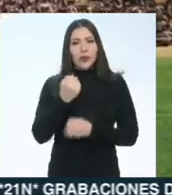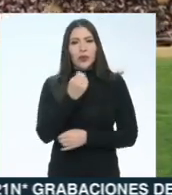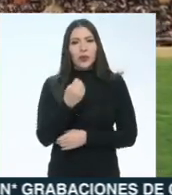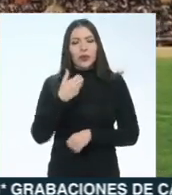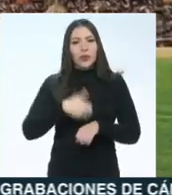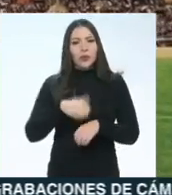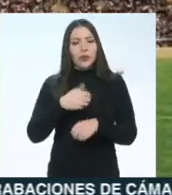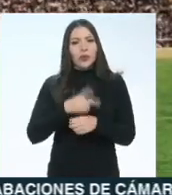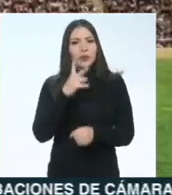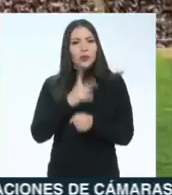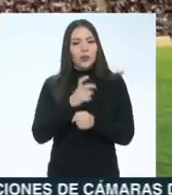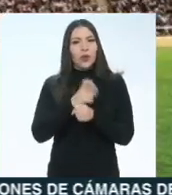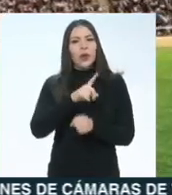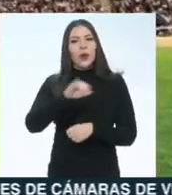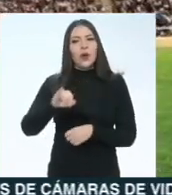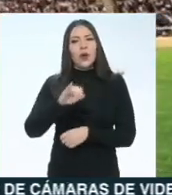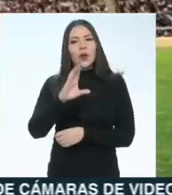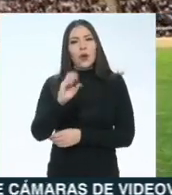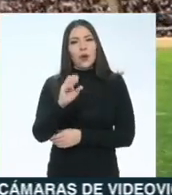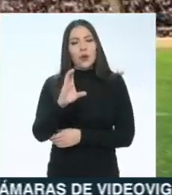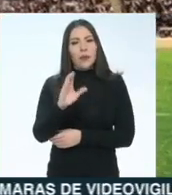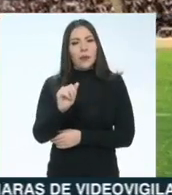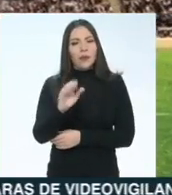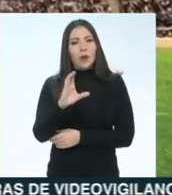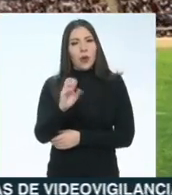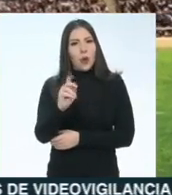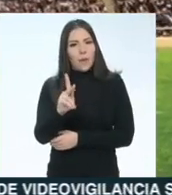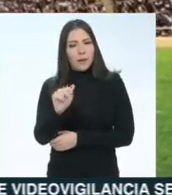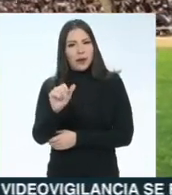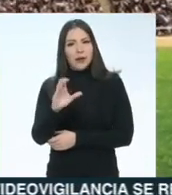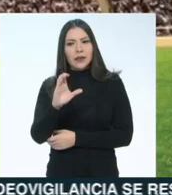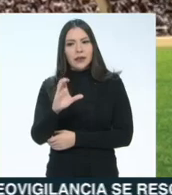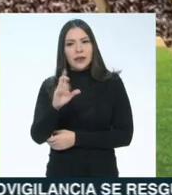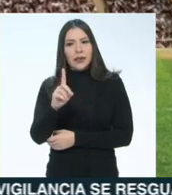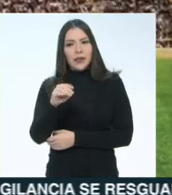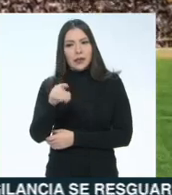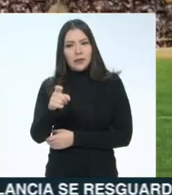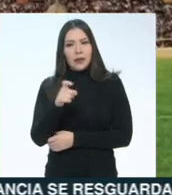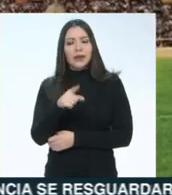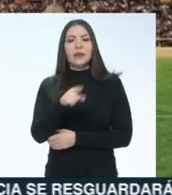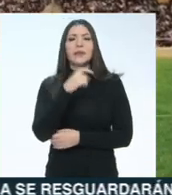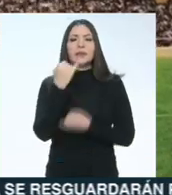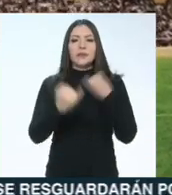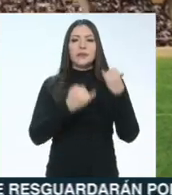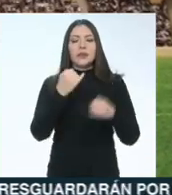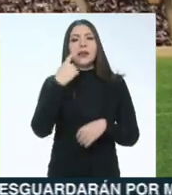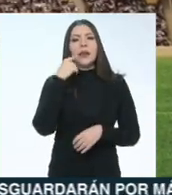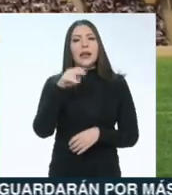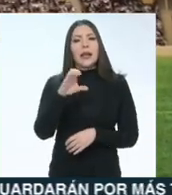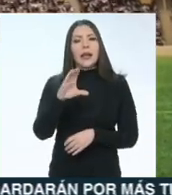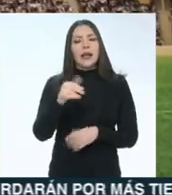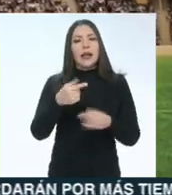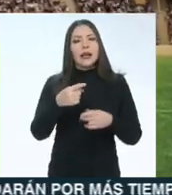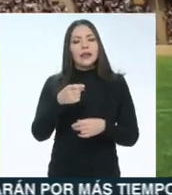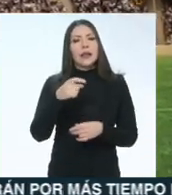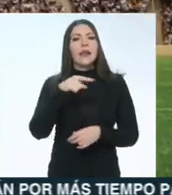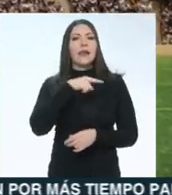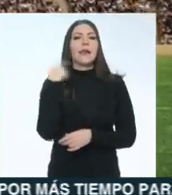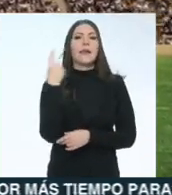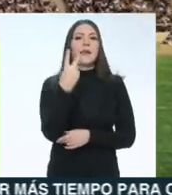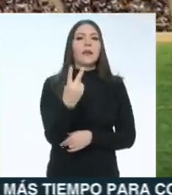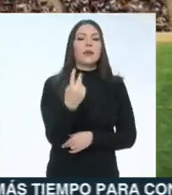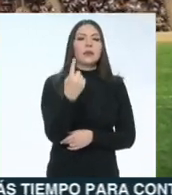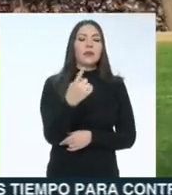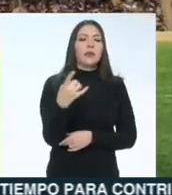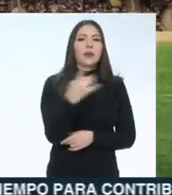donde Juárez recibió en casa con una victoria de 3-0 a Tampico Madero. Necaxa perdió en casa 2-1 con América,